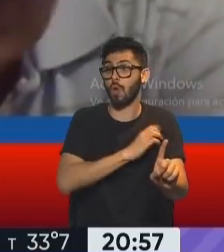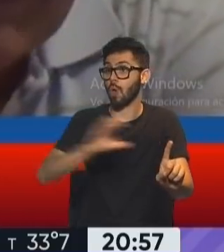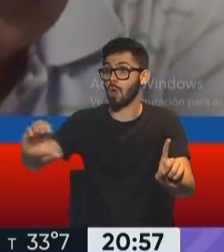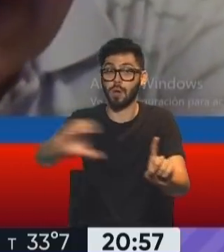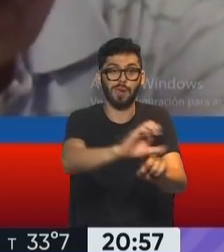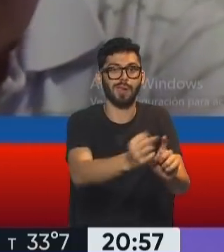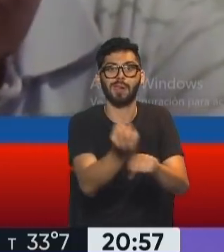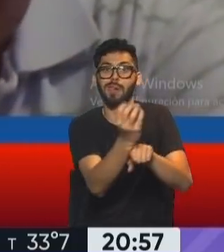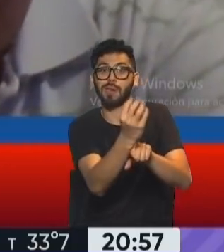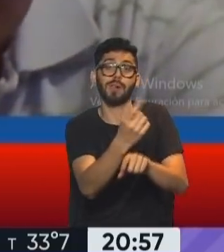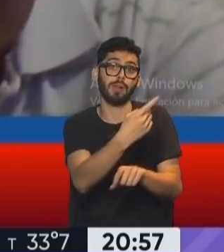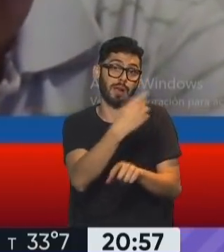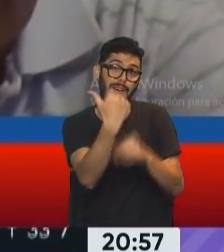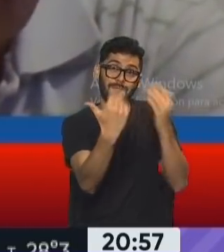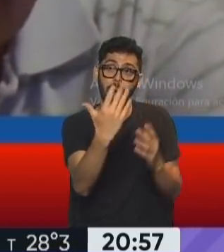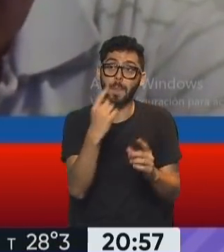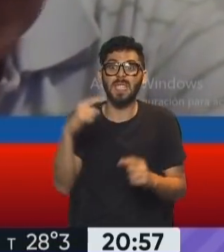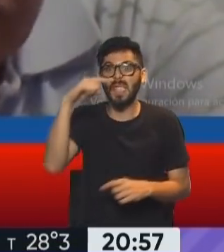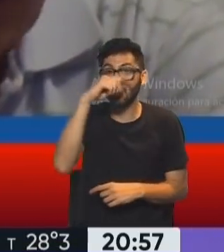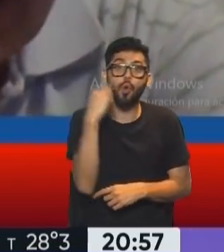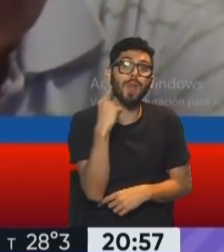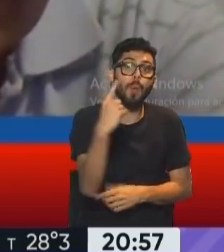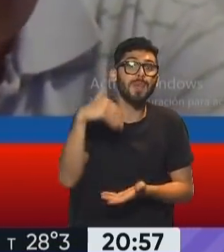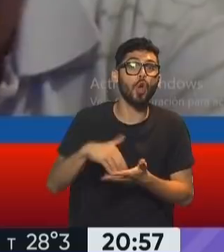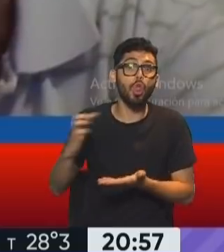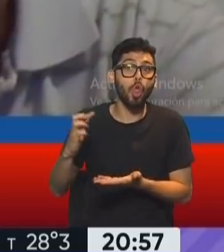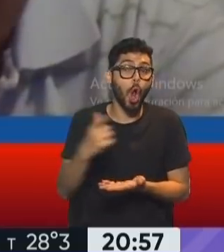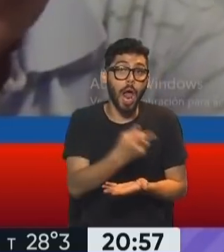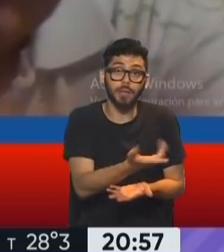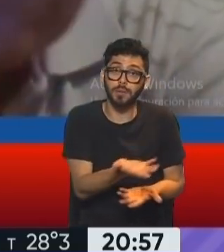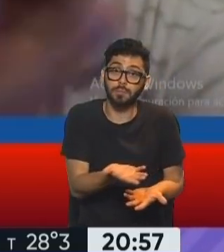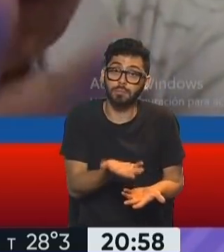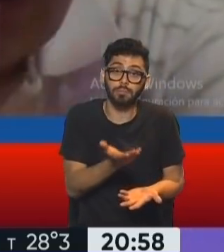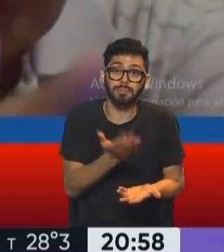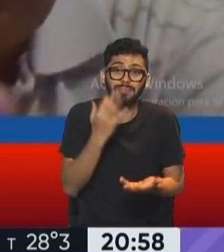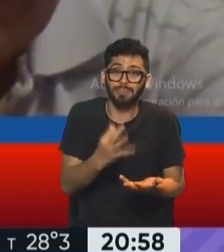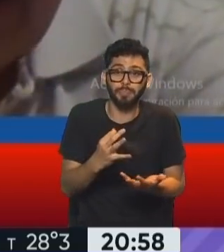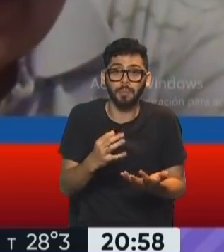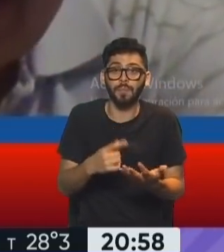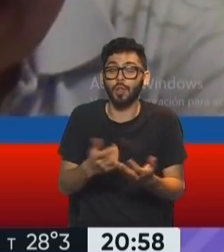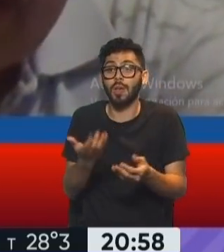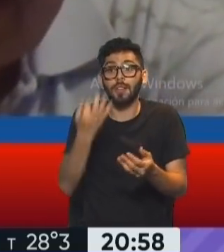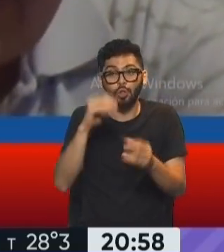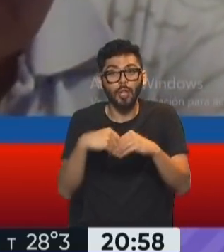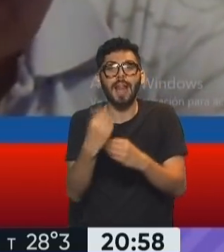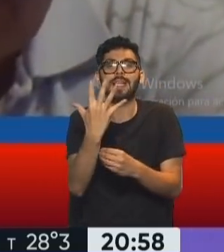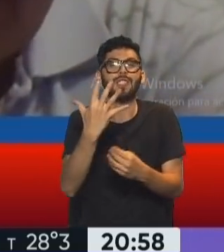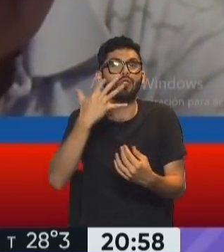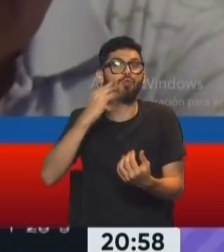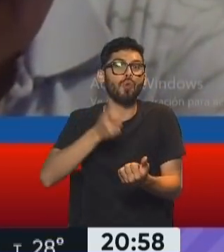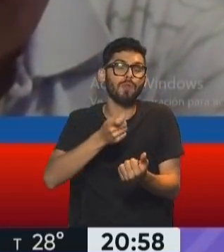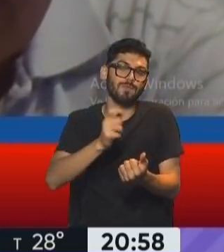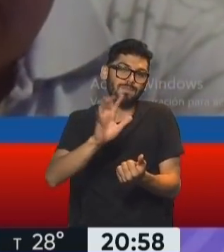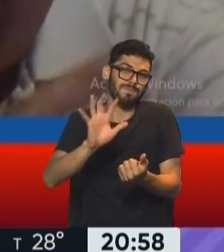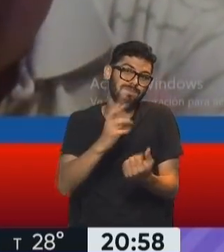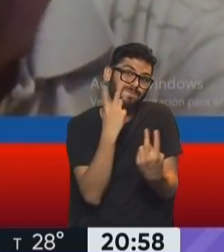argentino 791 millones de dólares. Eso es lo que tiene que hacer cualquiera de las 5 causas penales que se están llevando